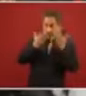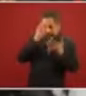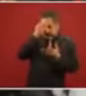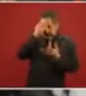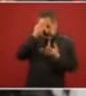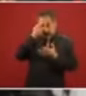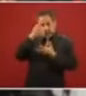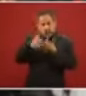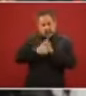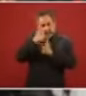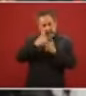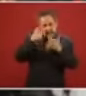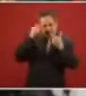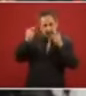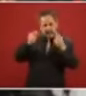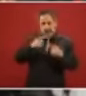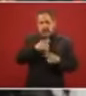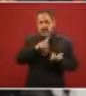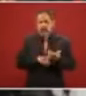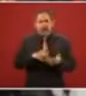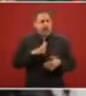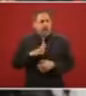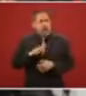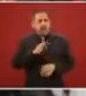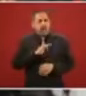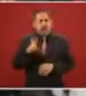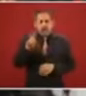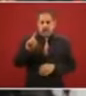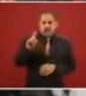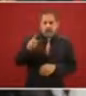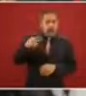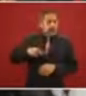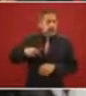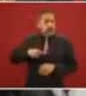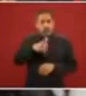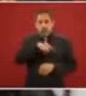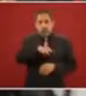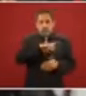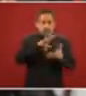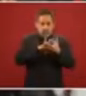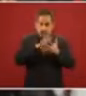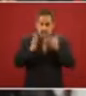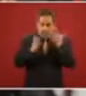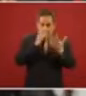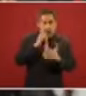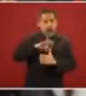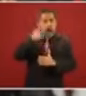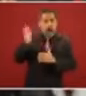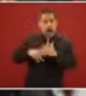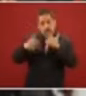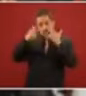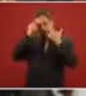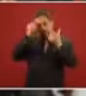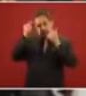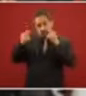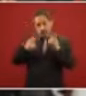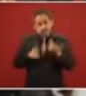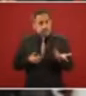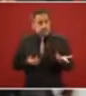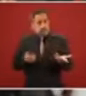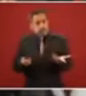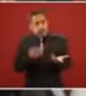y que ya se han estado concretando, ya hay más de 30 personas presas que han acabado una carrera. Esa sería mi